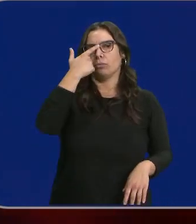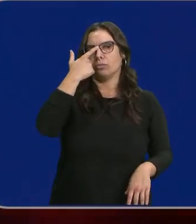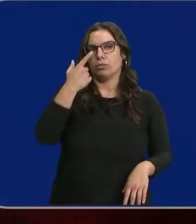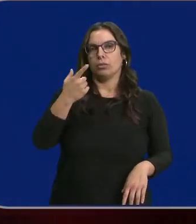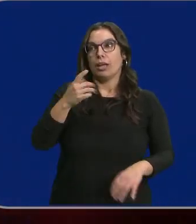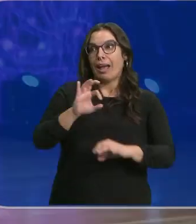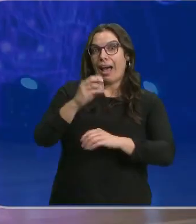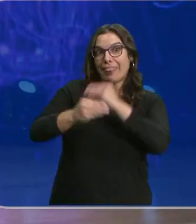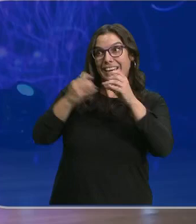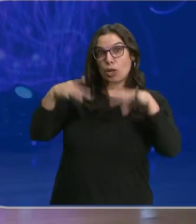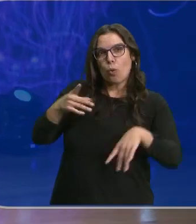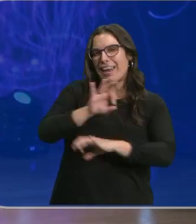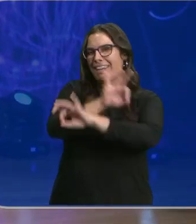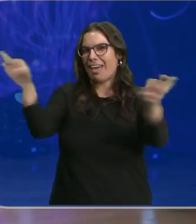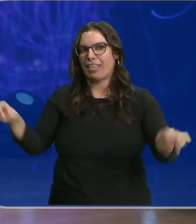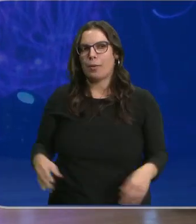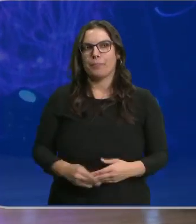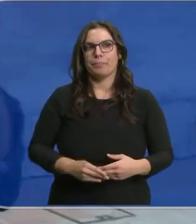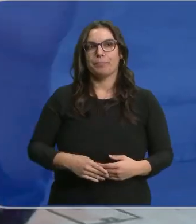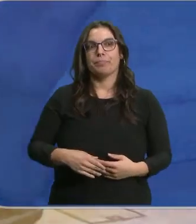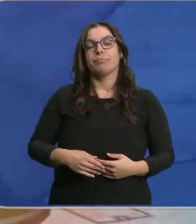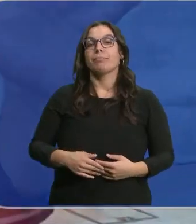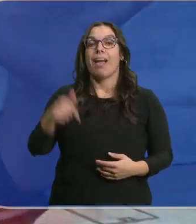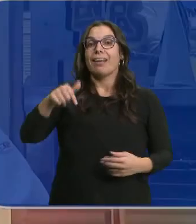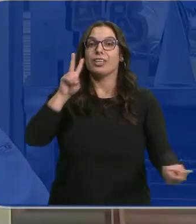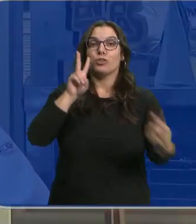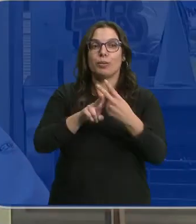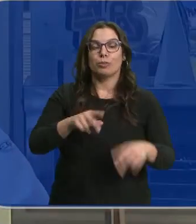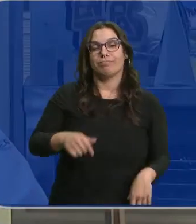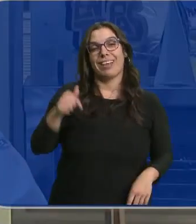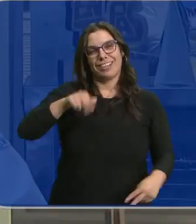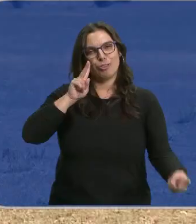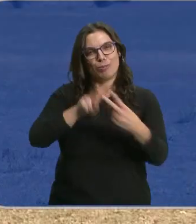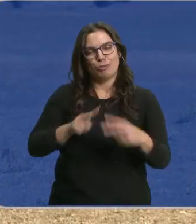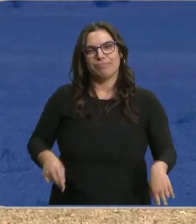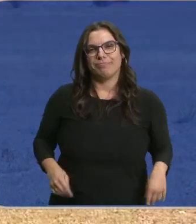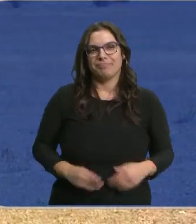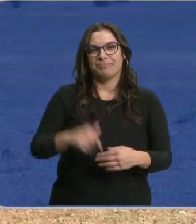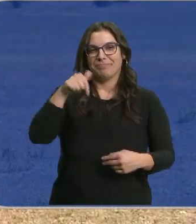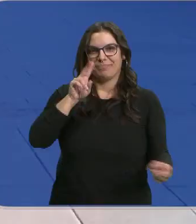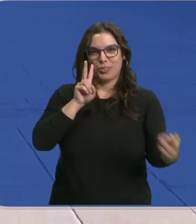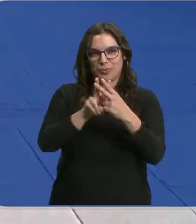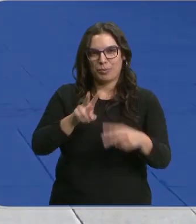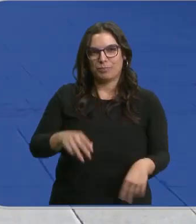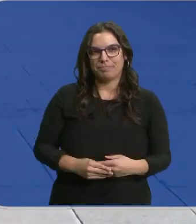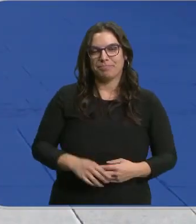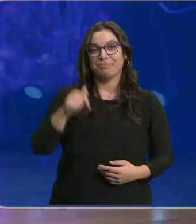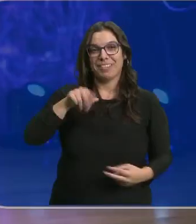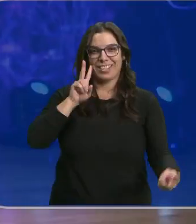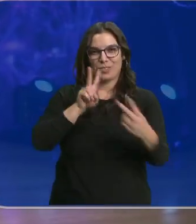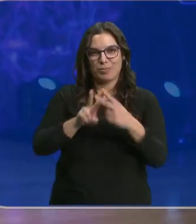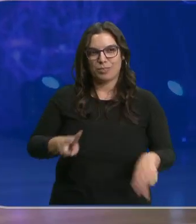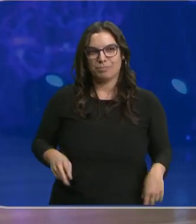lo hace como nosotros. Ya saben. Aquí nos vemos. Aquí nos vemos. Aquí nos vemos. Aquí nos vemos. Aquí nos